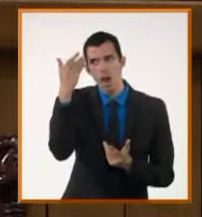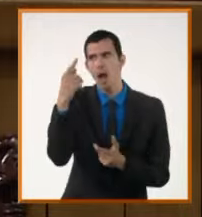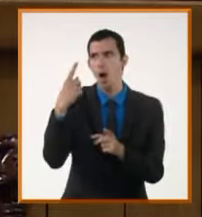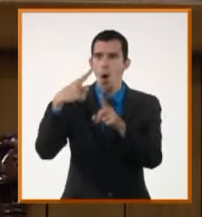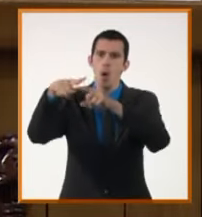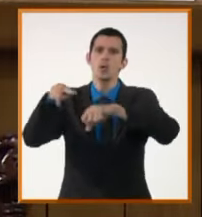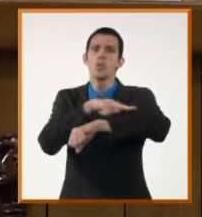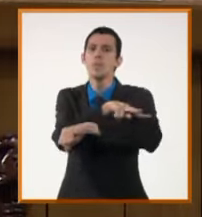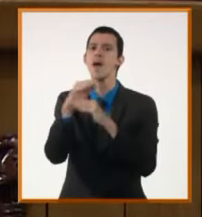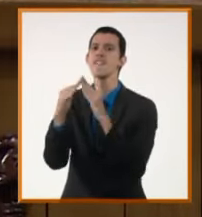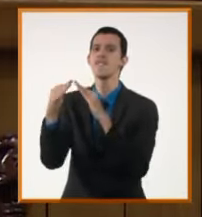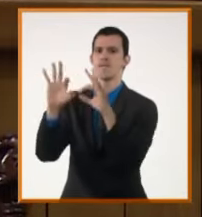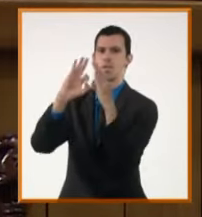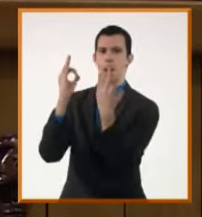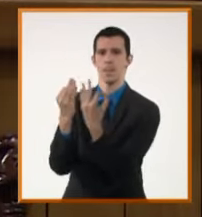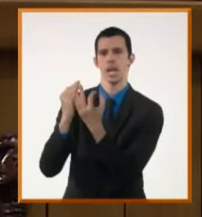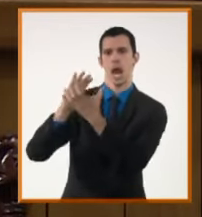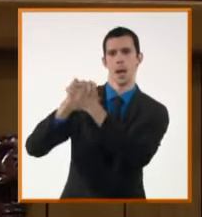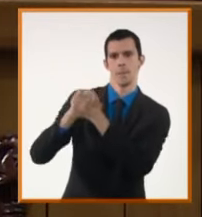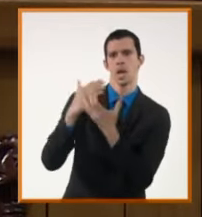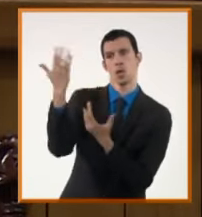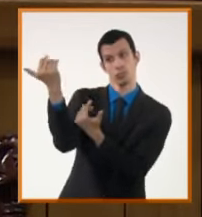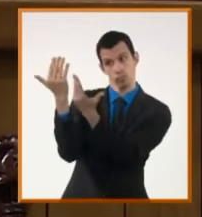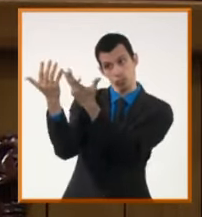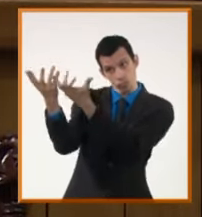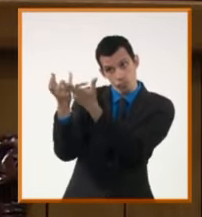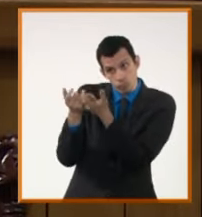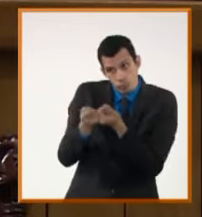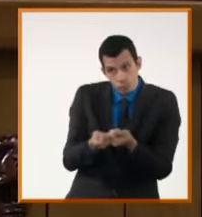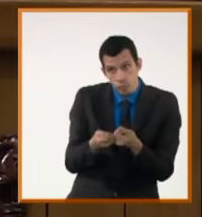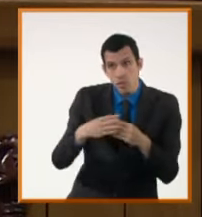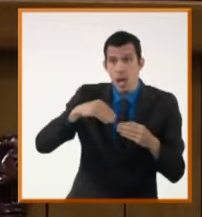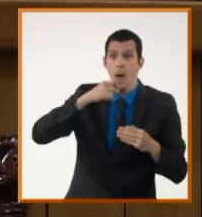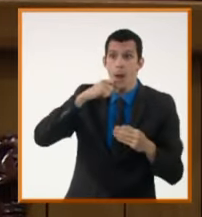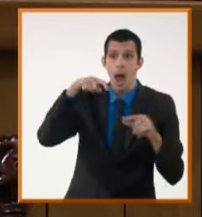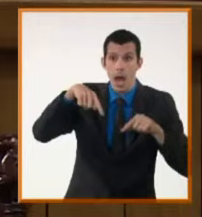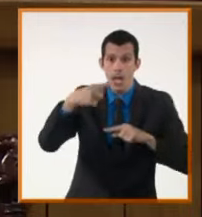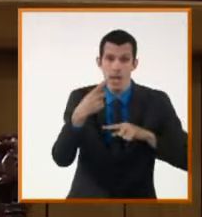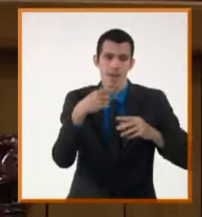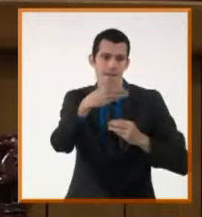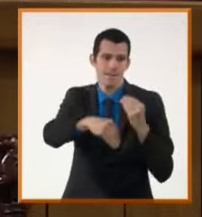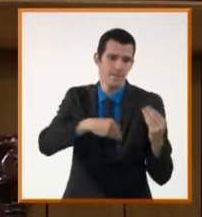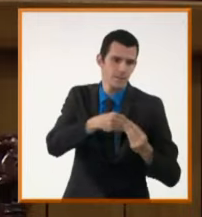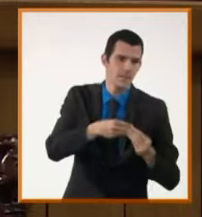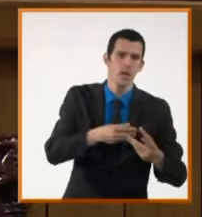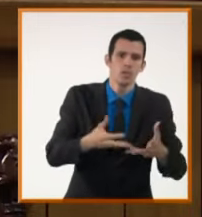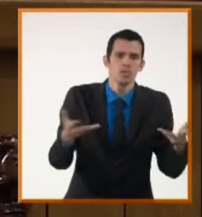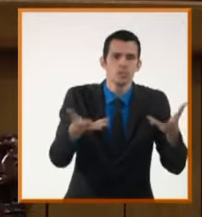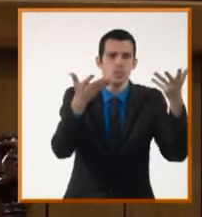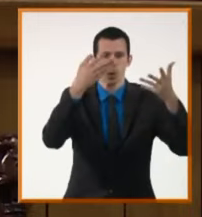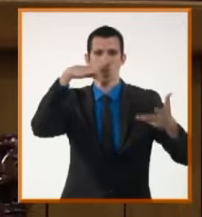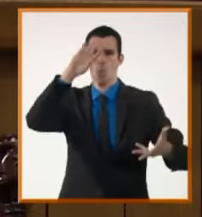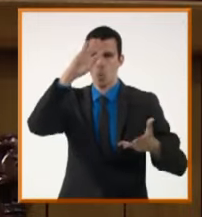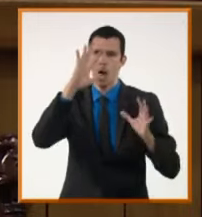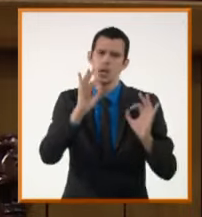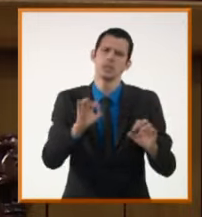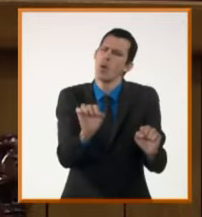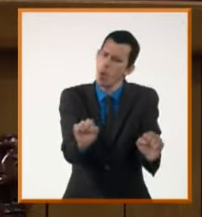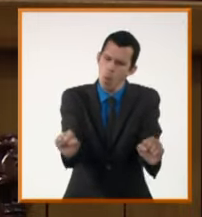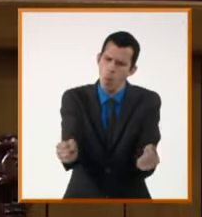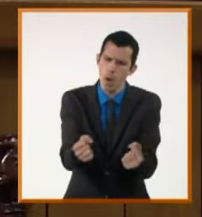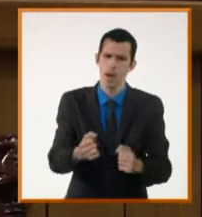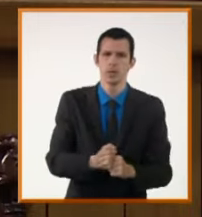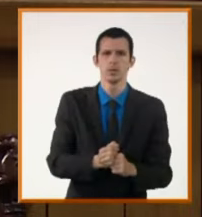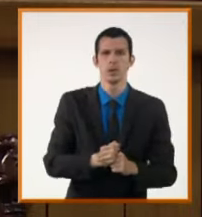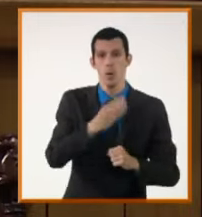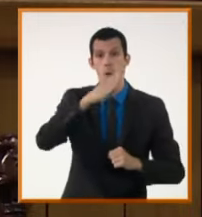para poderlos revertir en beneficio del desarrollo económico y social del país. Y eso es algo que necesitamos, esa